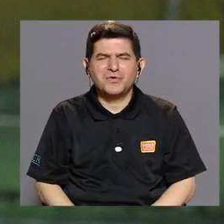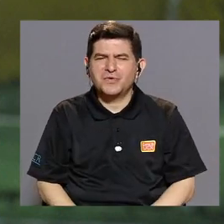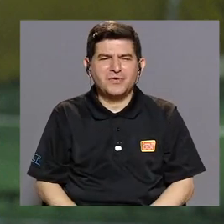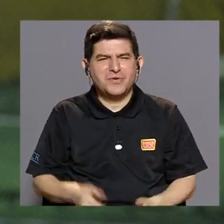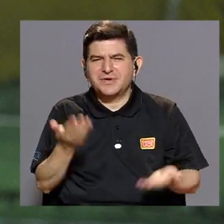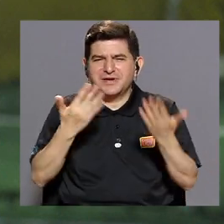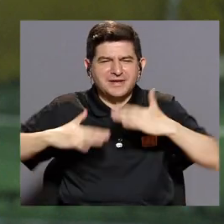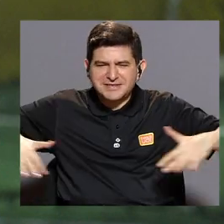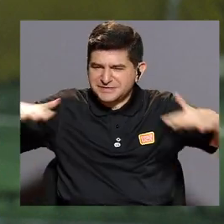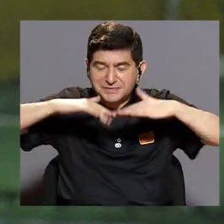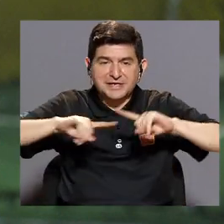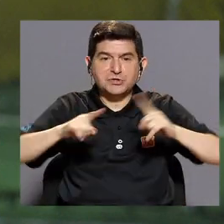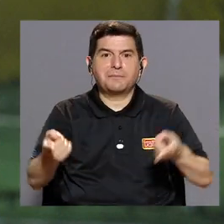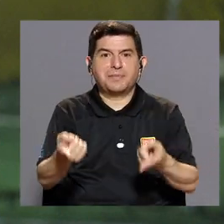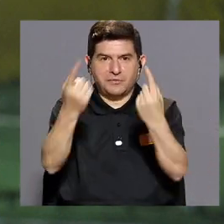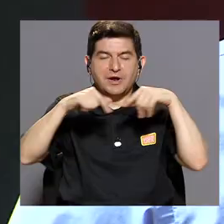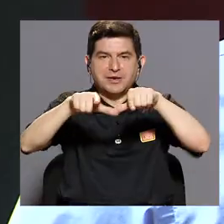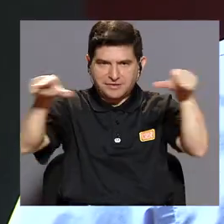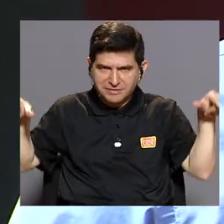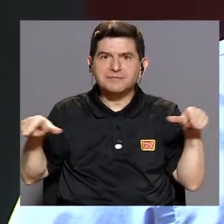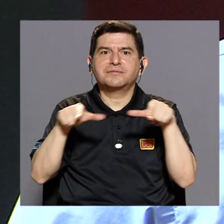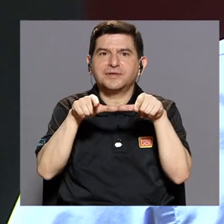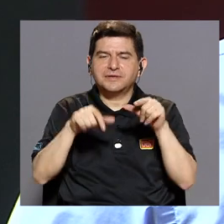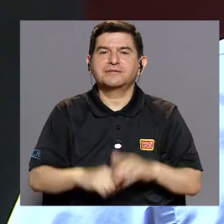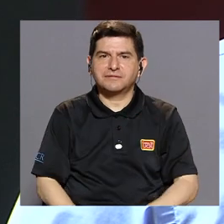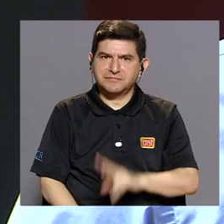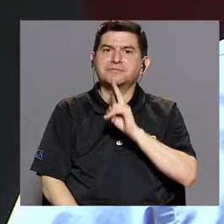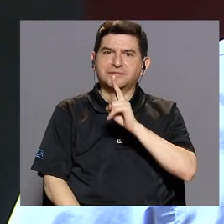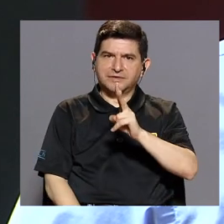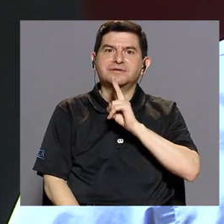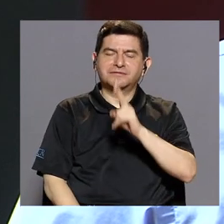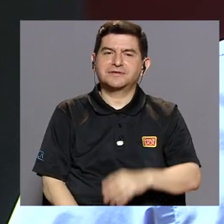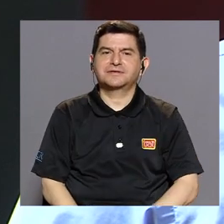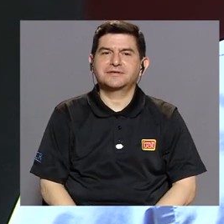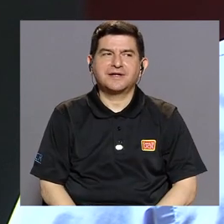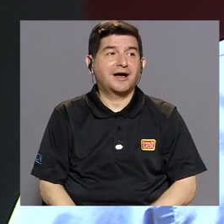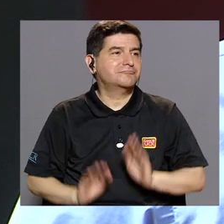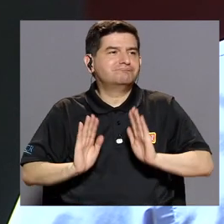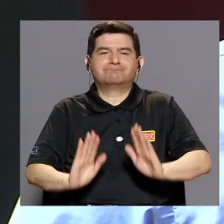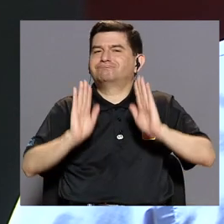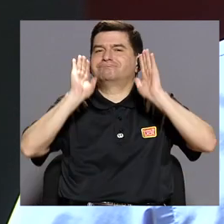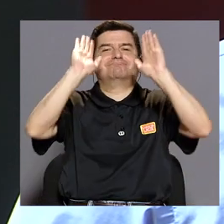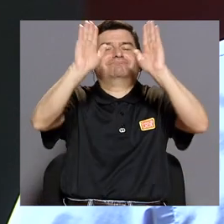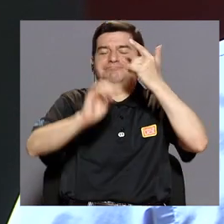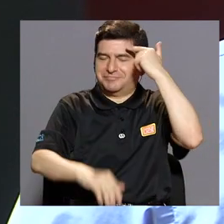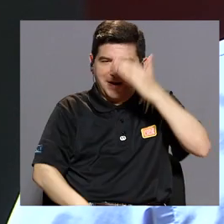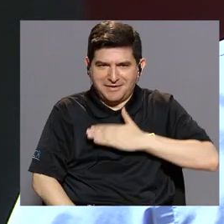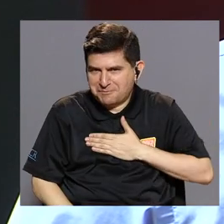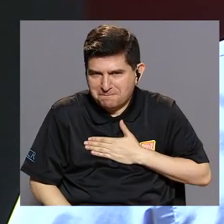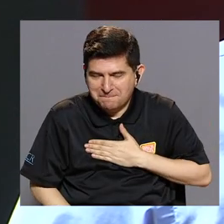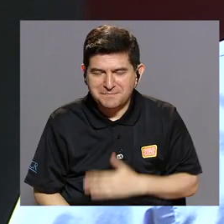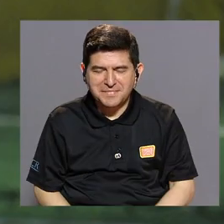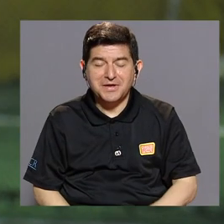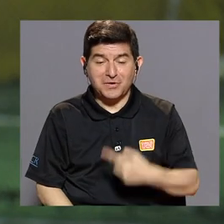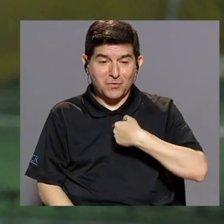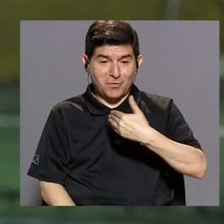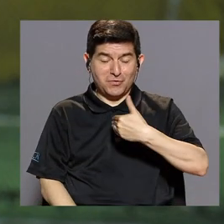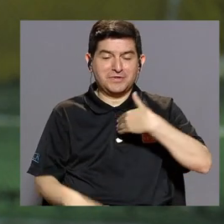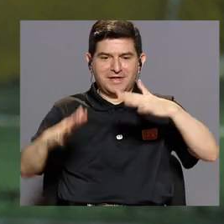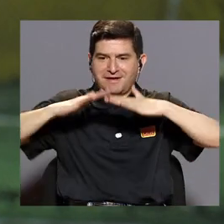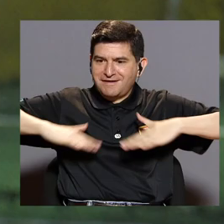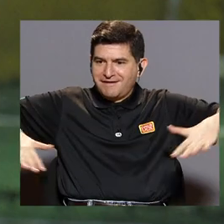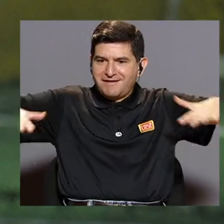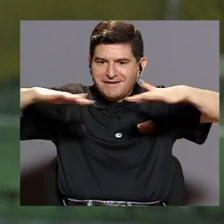pasamos a esta zona, la verdad es que, bueno, era una maravilla para mí, ¿verdad? El poder tener